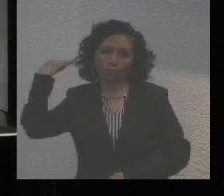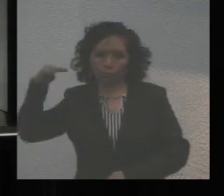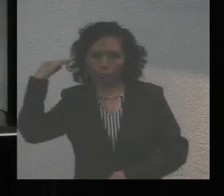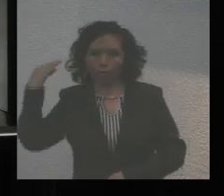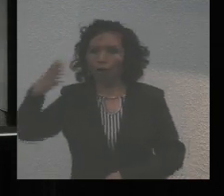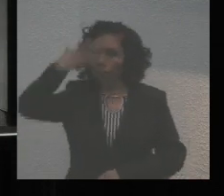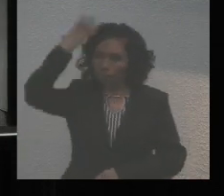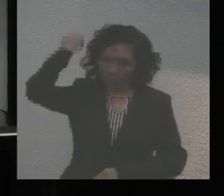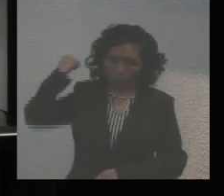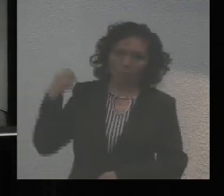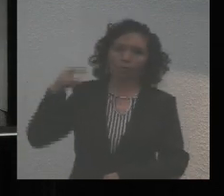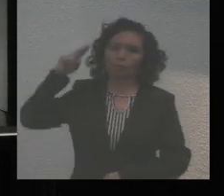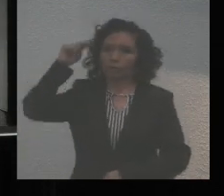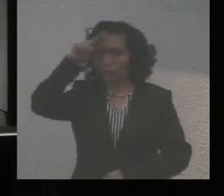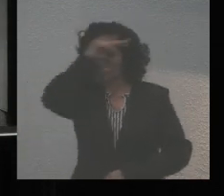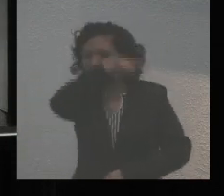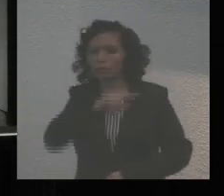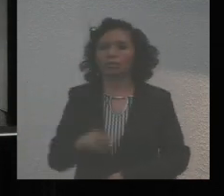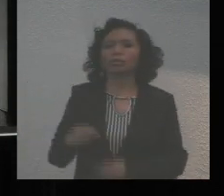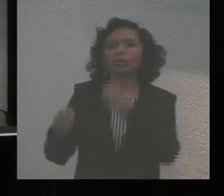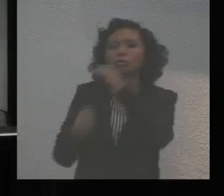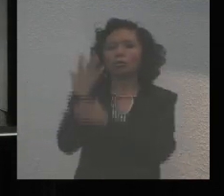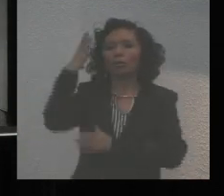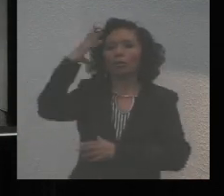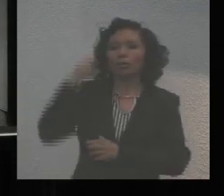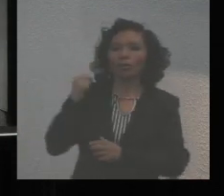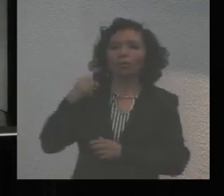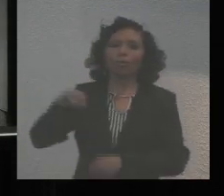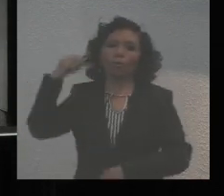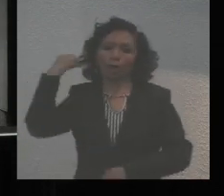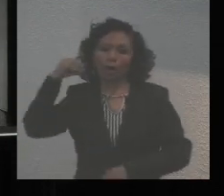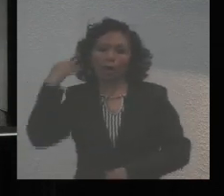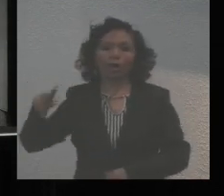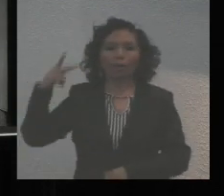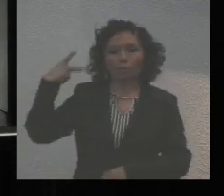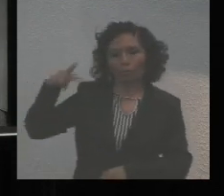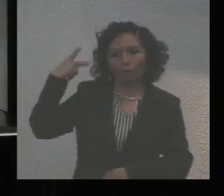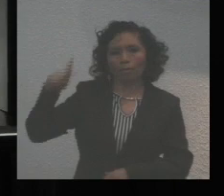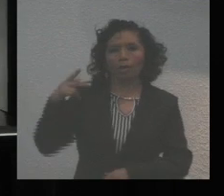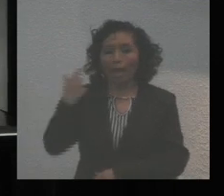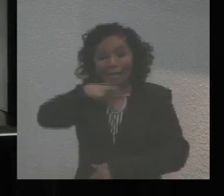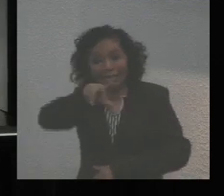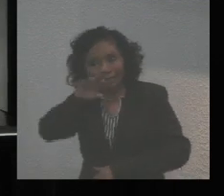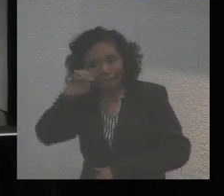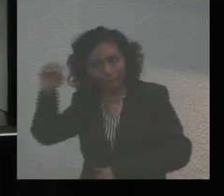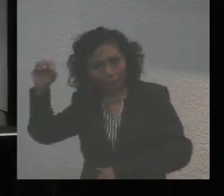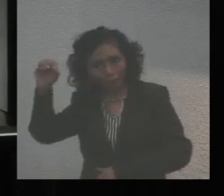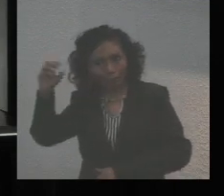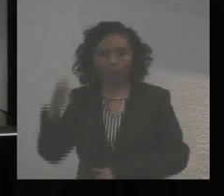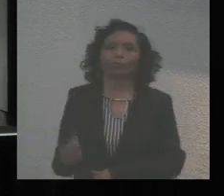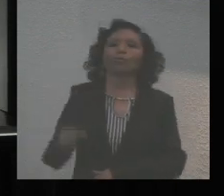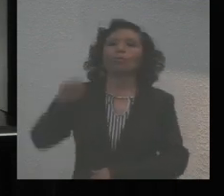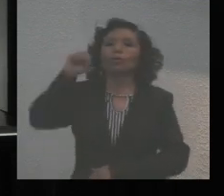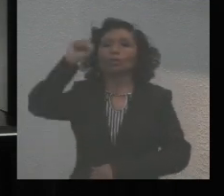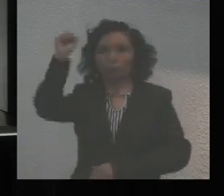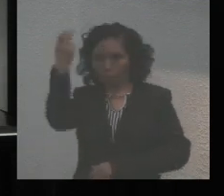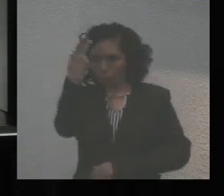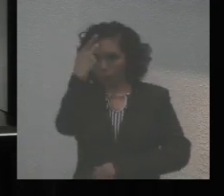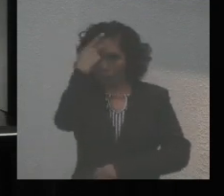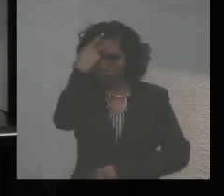Morelos, Nayarit, Nuevo León, Oaxaca, Puebla, Querétaro, Quintana Roo, San Luis Potosí.